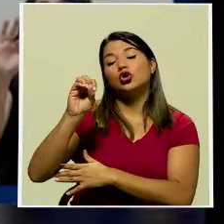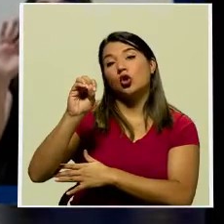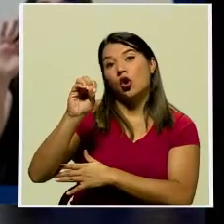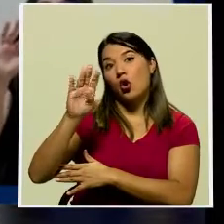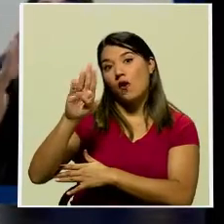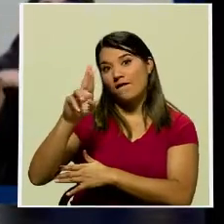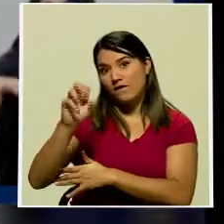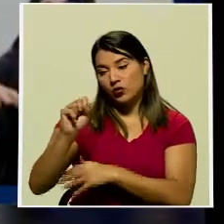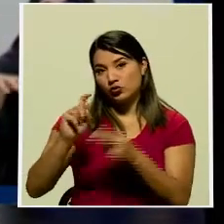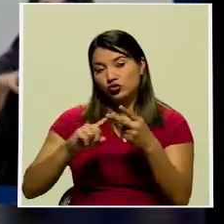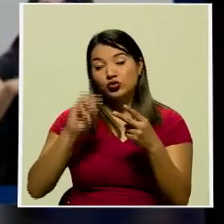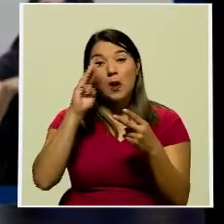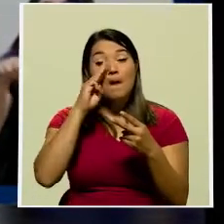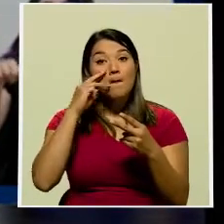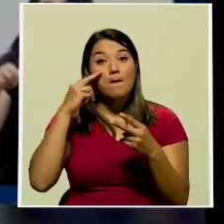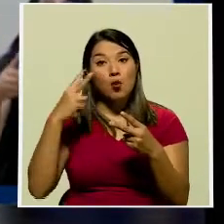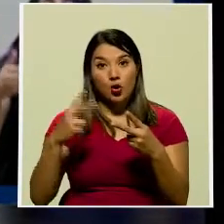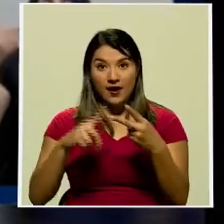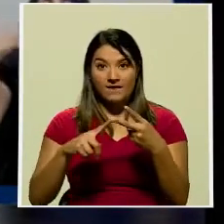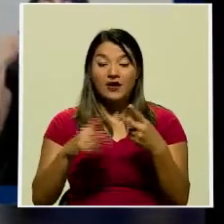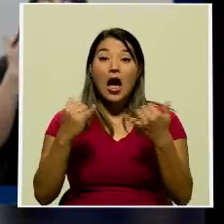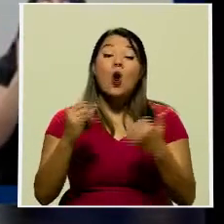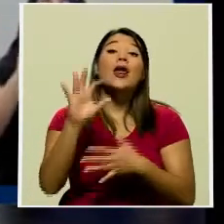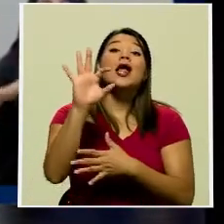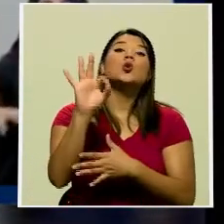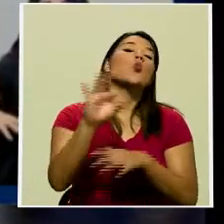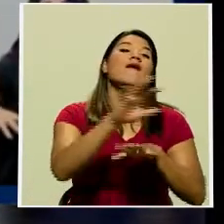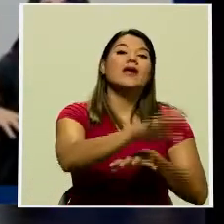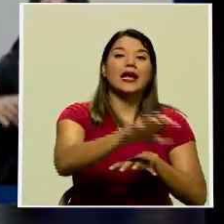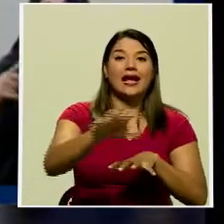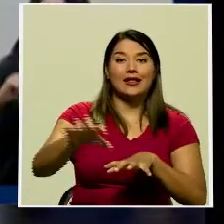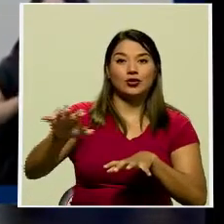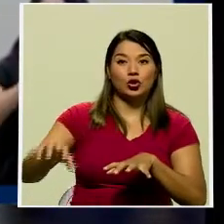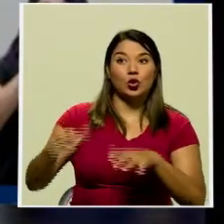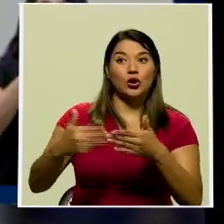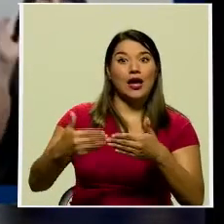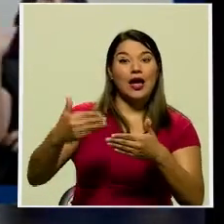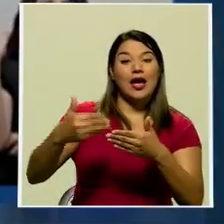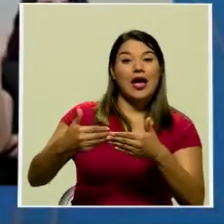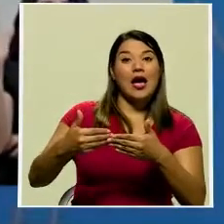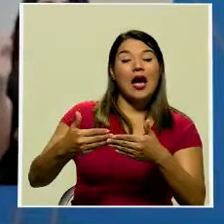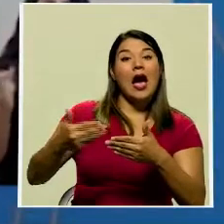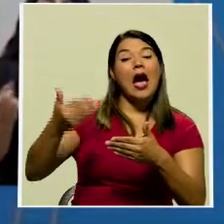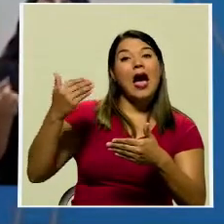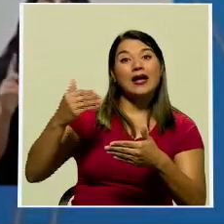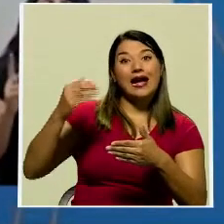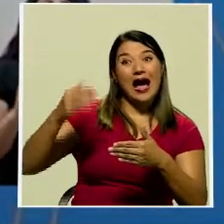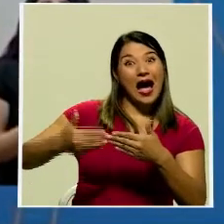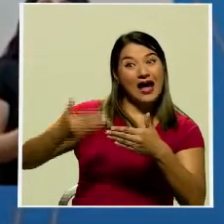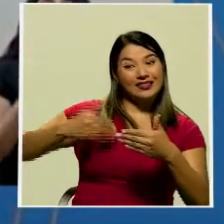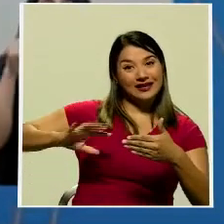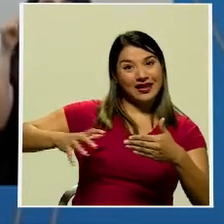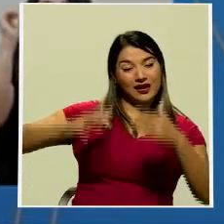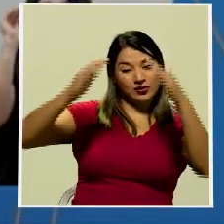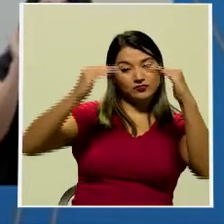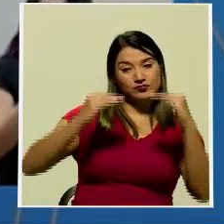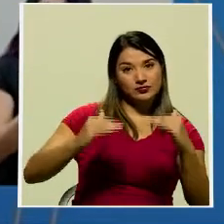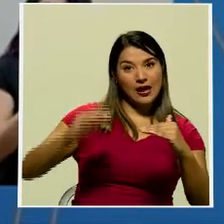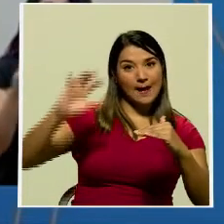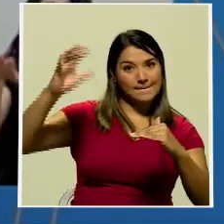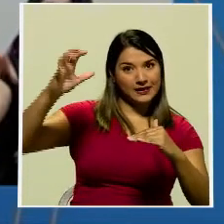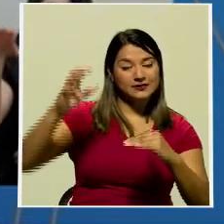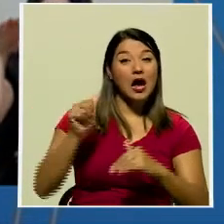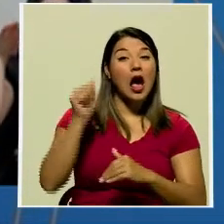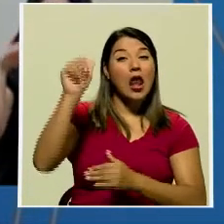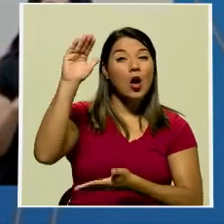cantones que pasan de la alerta naranja a la alerta amarilla. Estos cantones son Alajuelita,